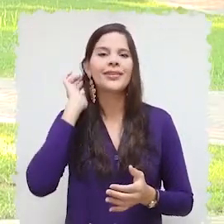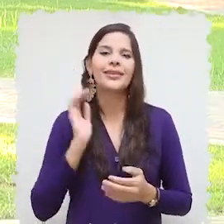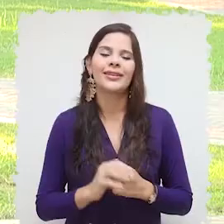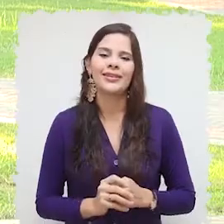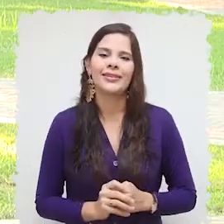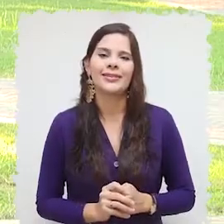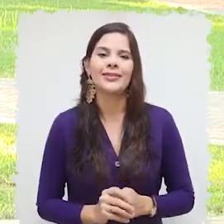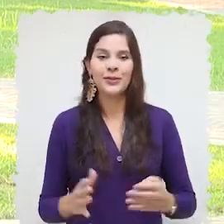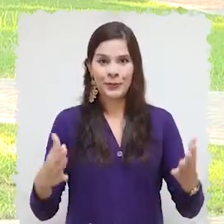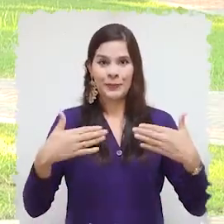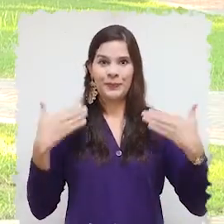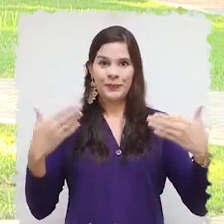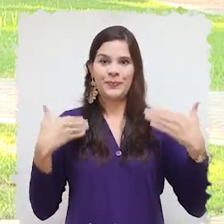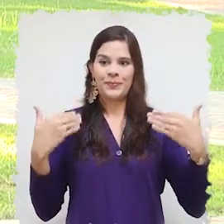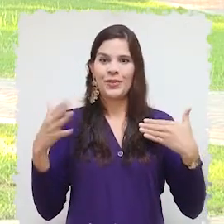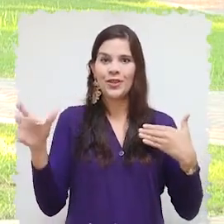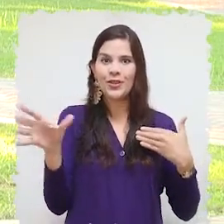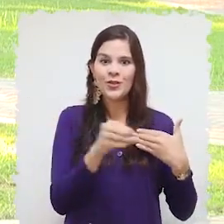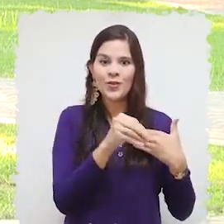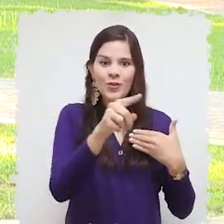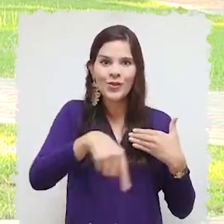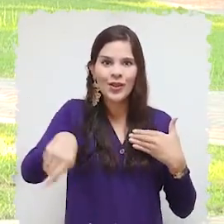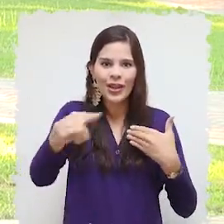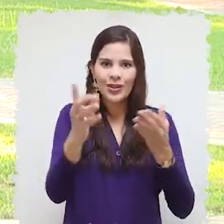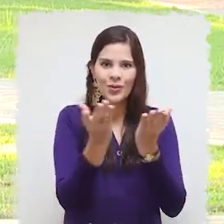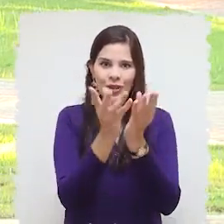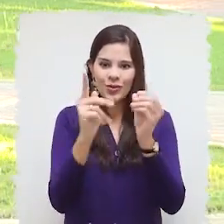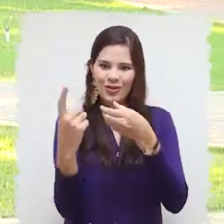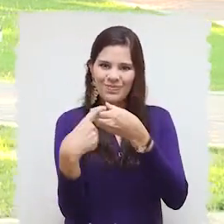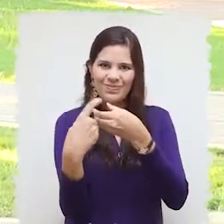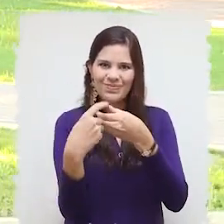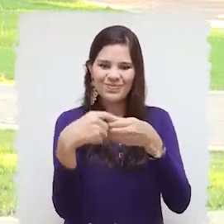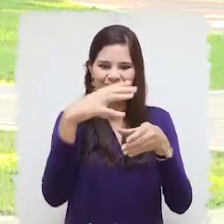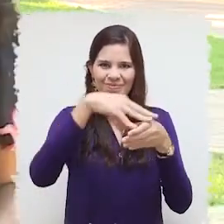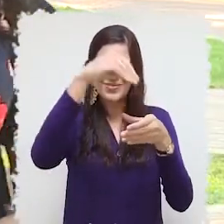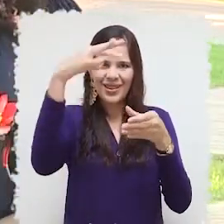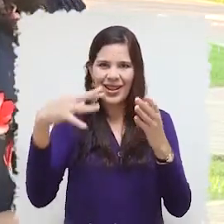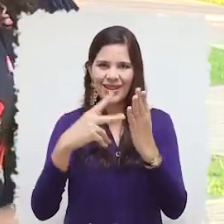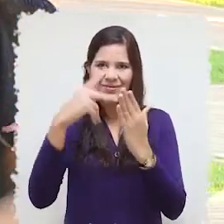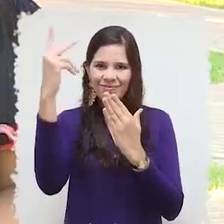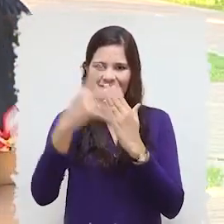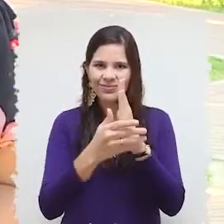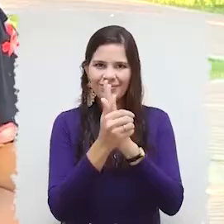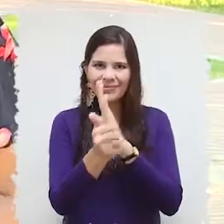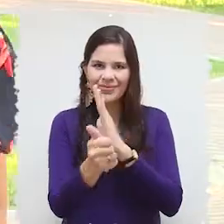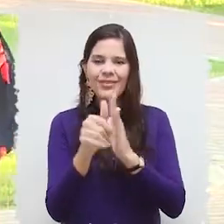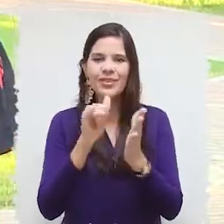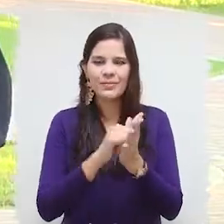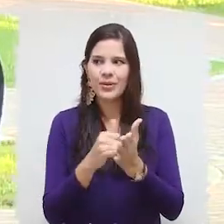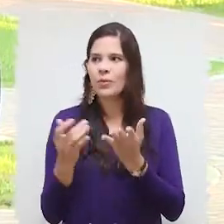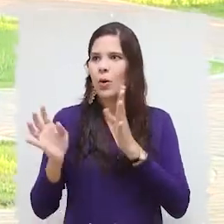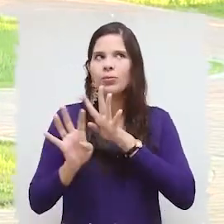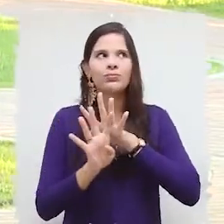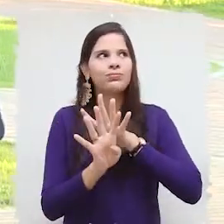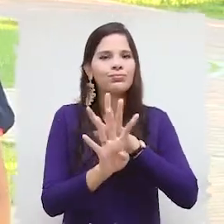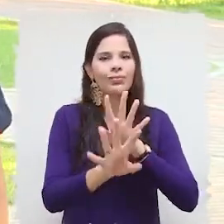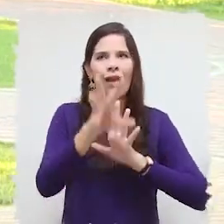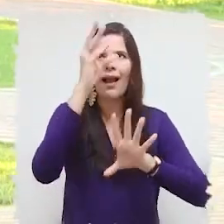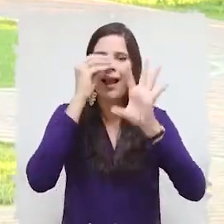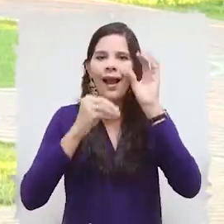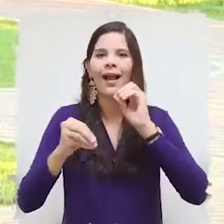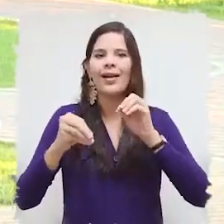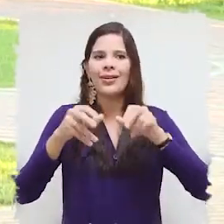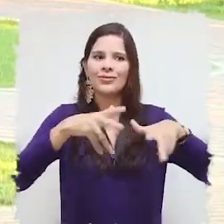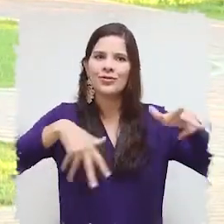Muy grato resultó para todos los aspirantes del programa Talento Magdalena la jornada de inducción, el recorrido por las instalaciones de nuestra universidad y